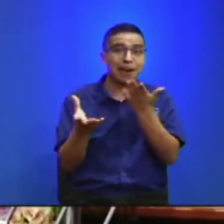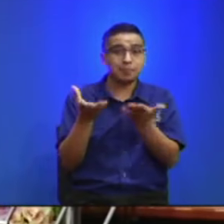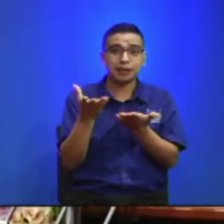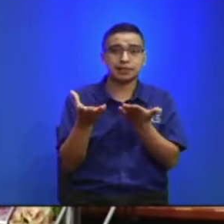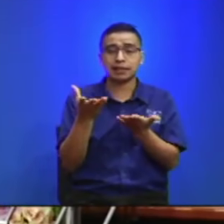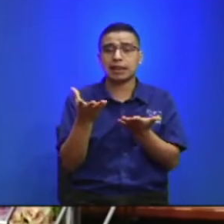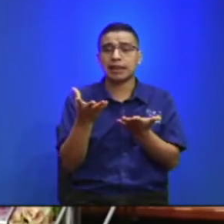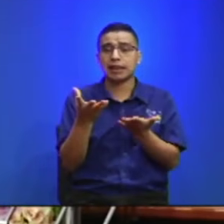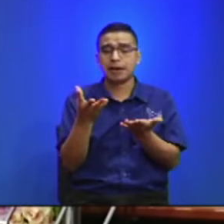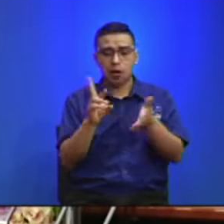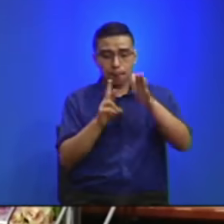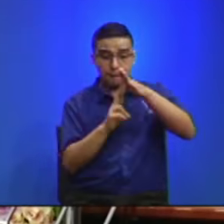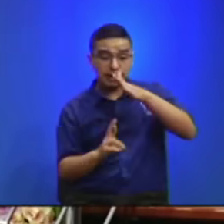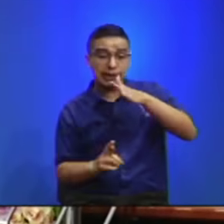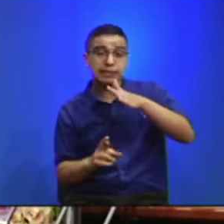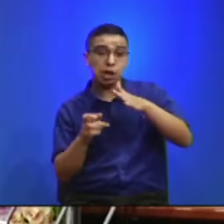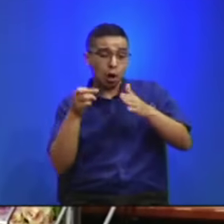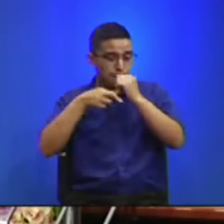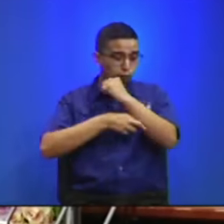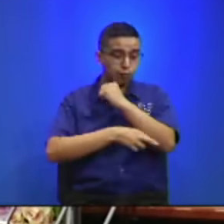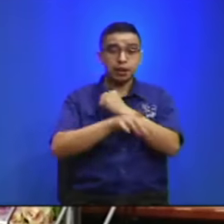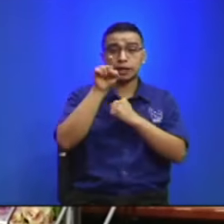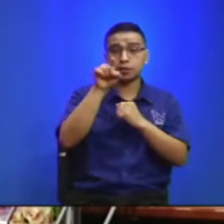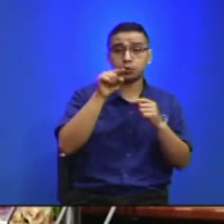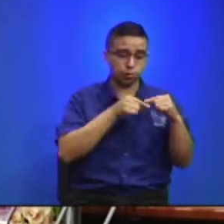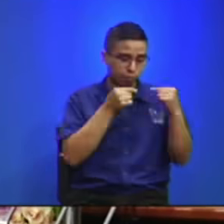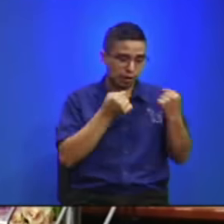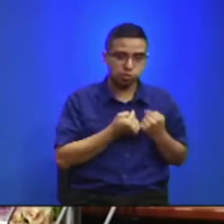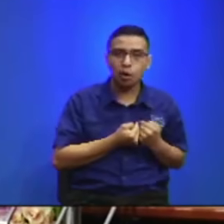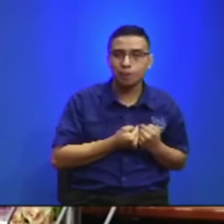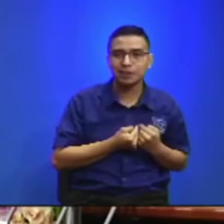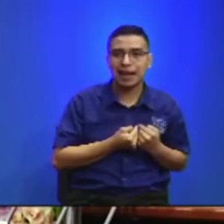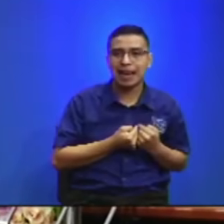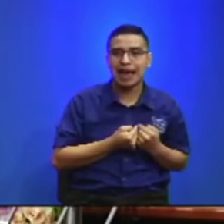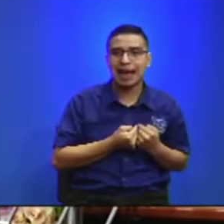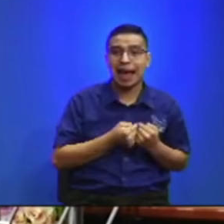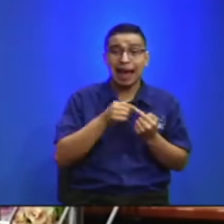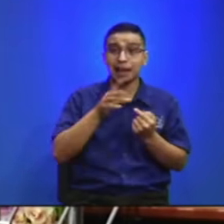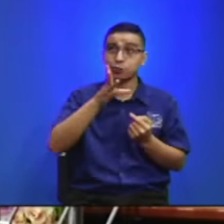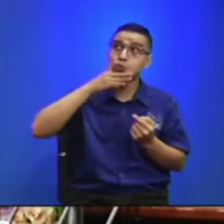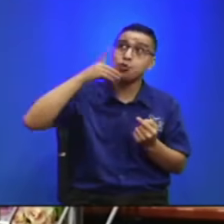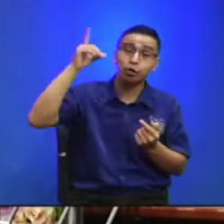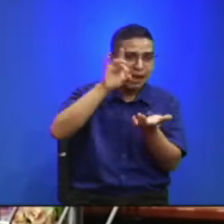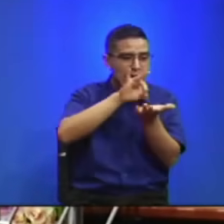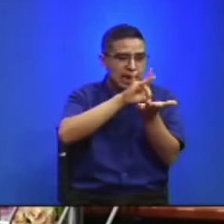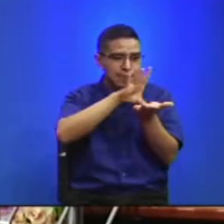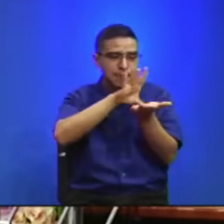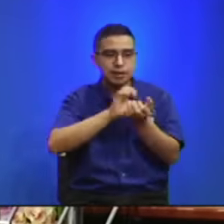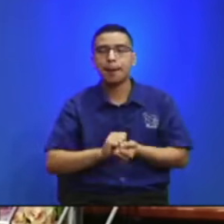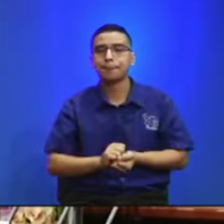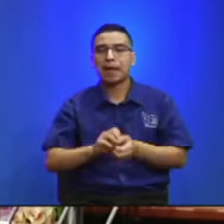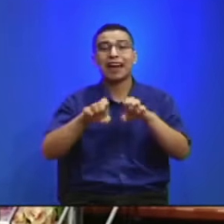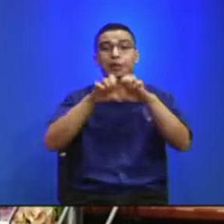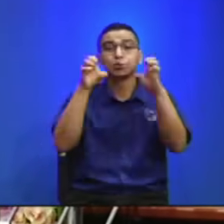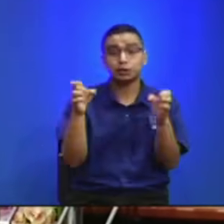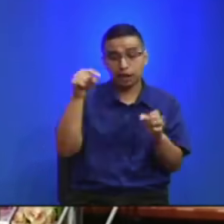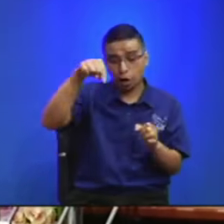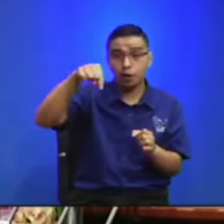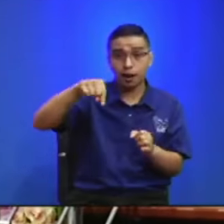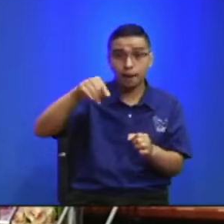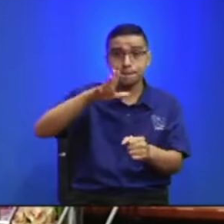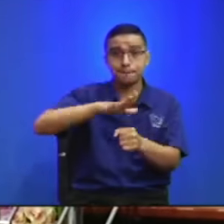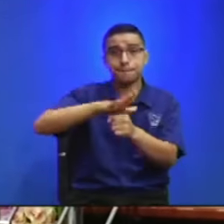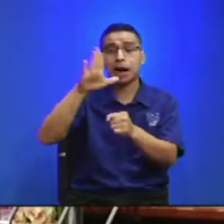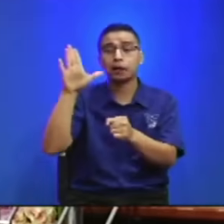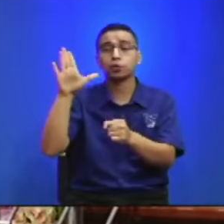veces y de tú y yo te perdonan las cien veces pero nuevamente vuelves a caer en eso entonces ahora con este pacto